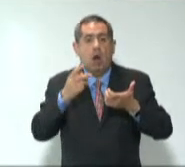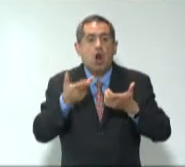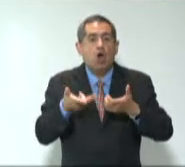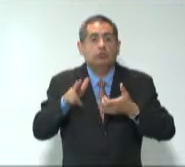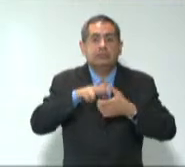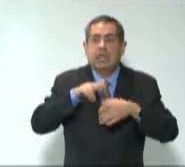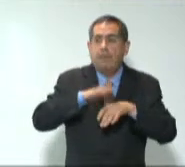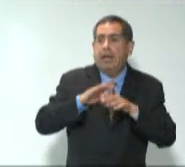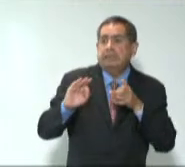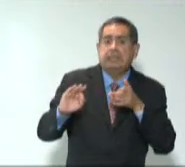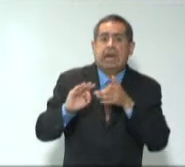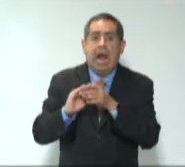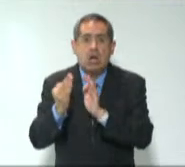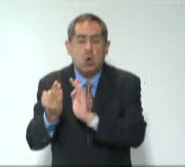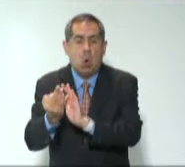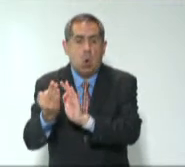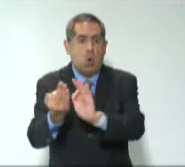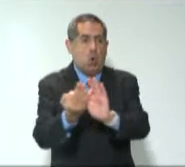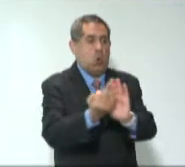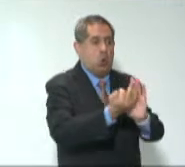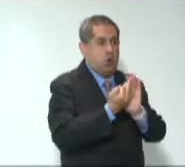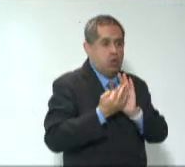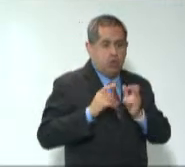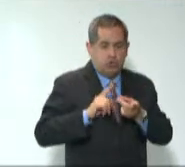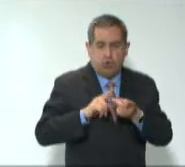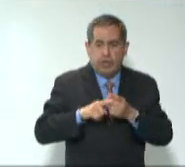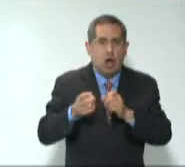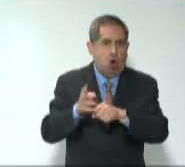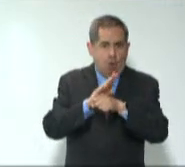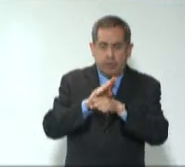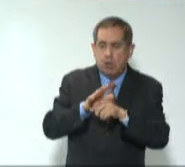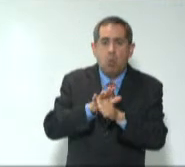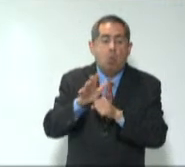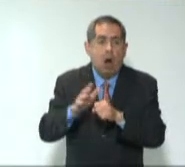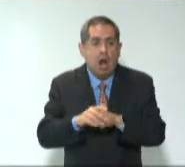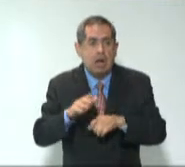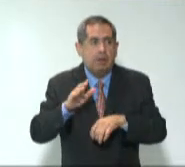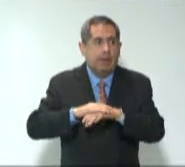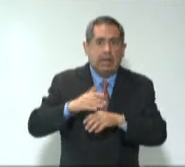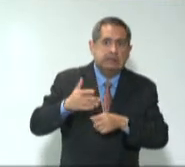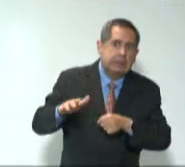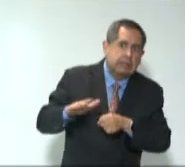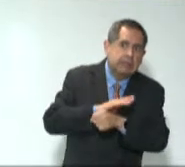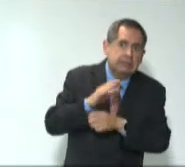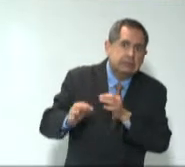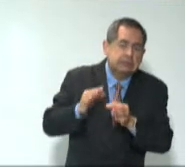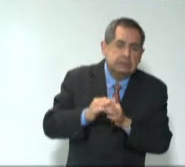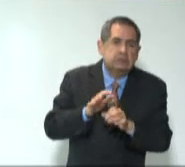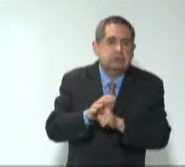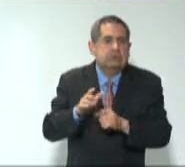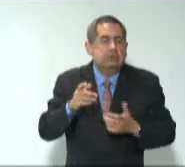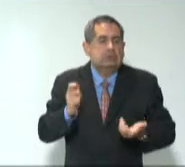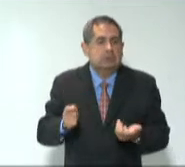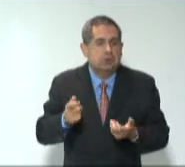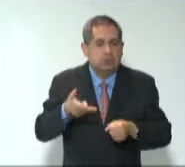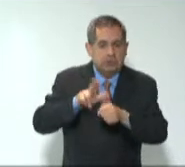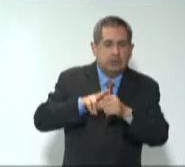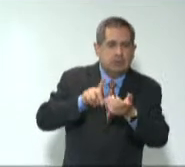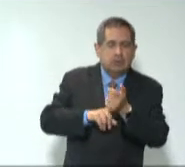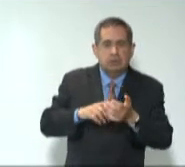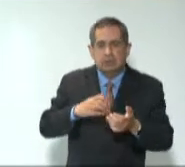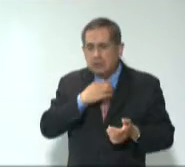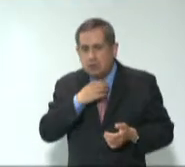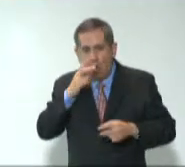hospital más cercano que está digamos donde se atiende covid y cuál Cuál es el grado de ocupación que tiene ese hospital por si está lleno